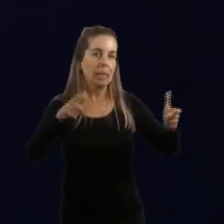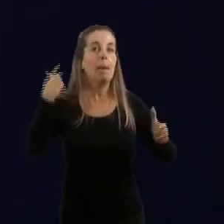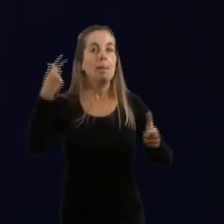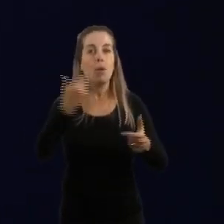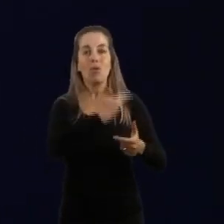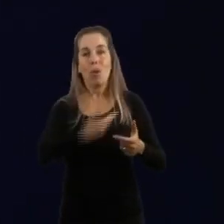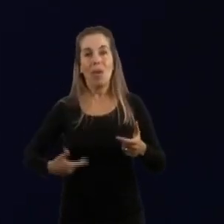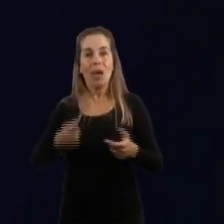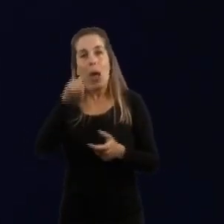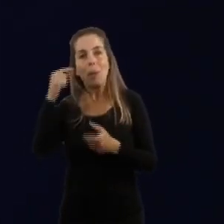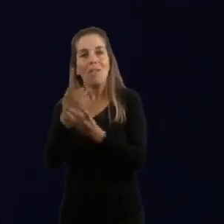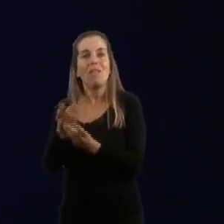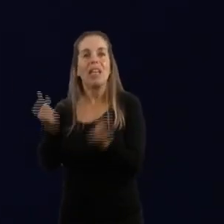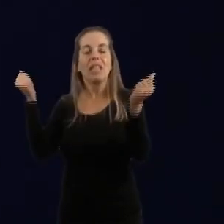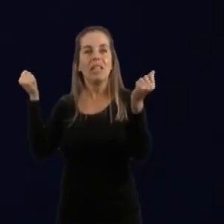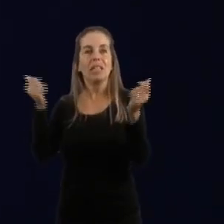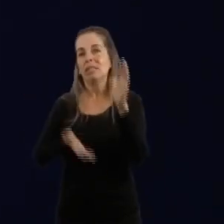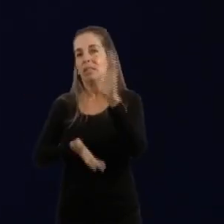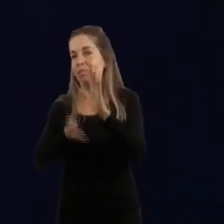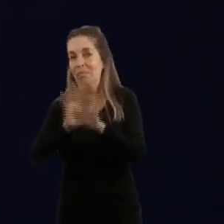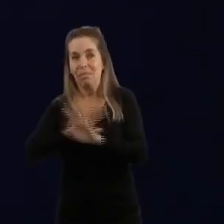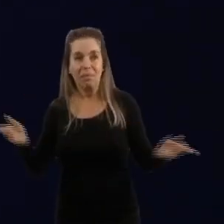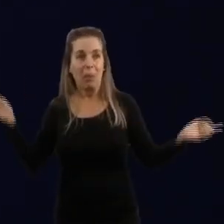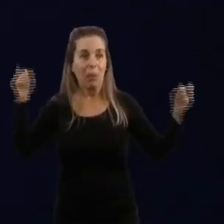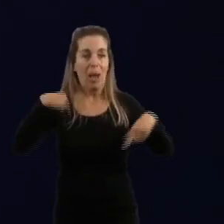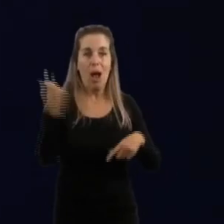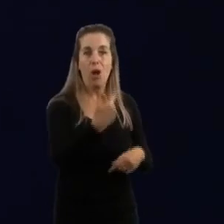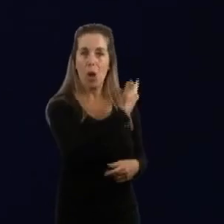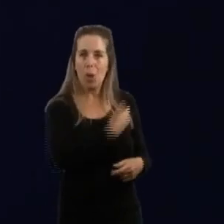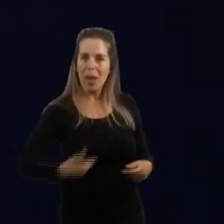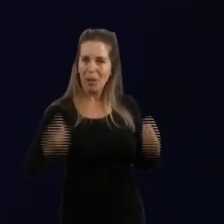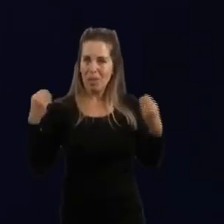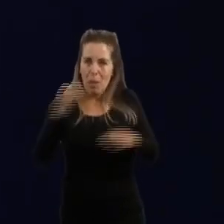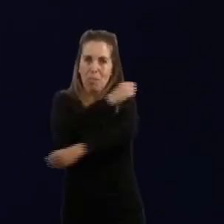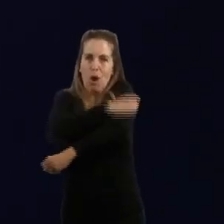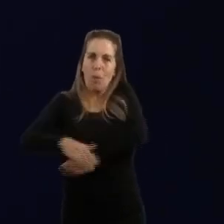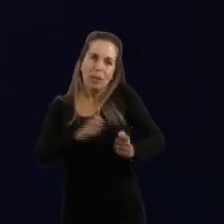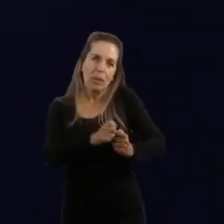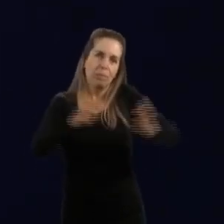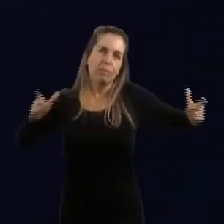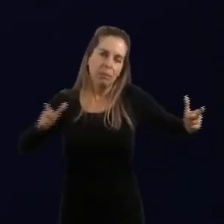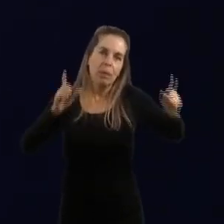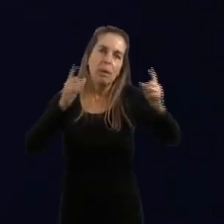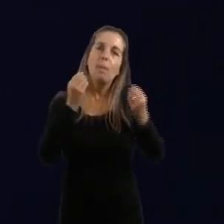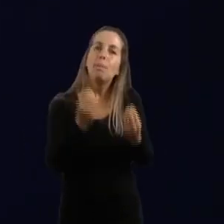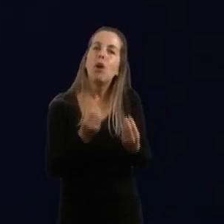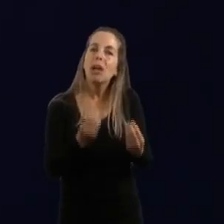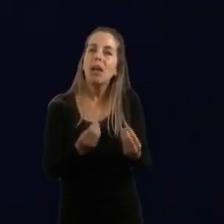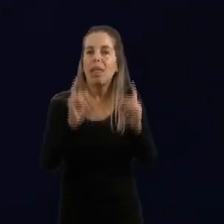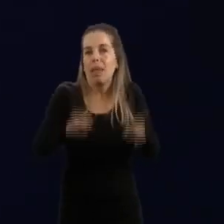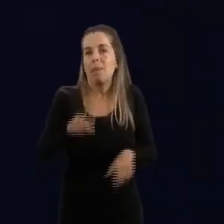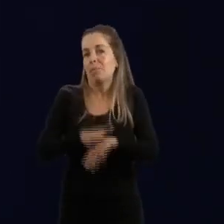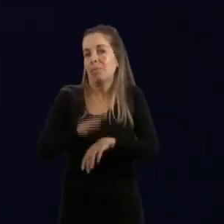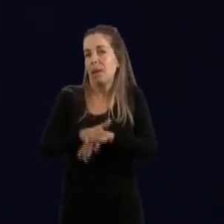Digo, entonces, ¿cuál sería la explicación? Me gustaría también saberlo.